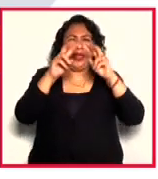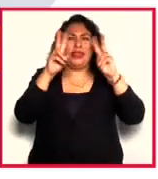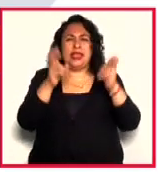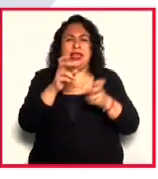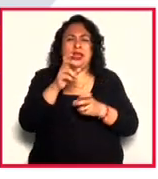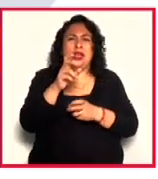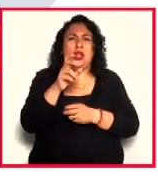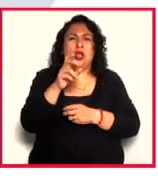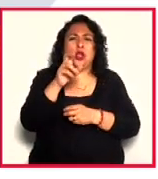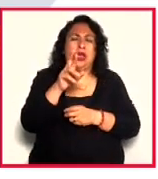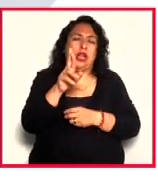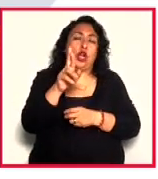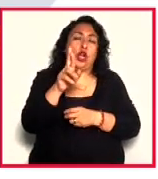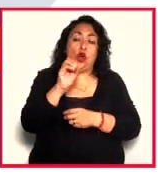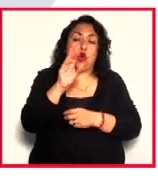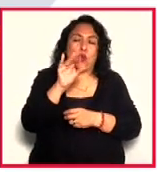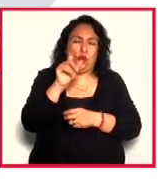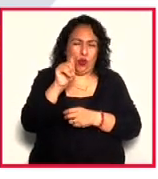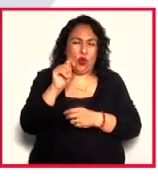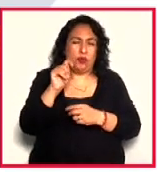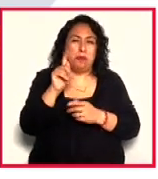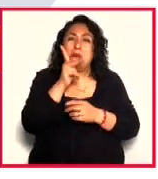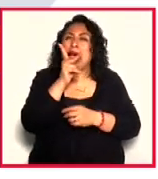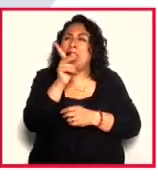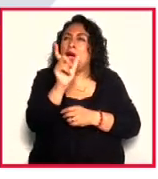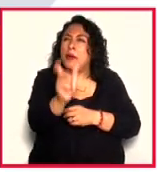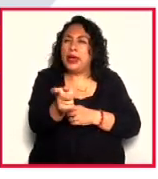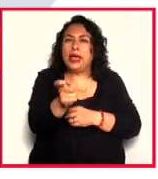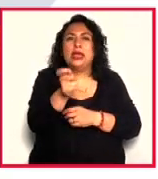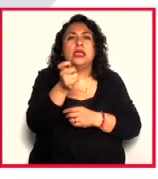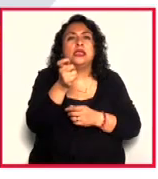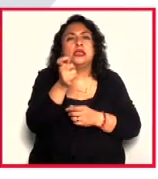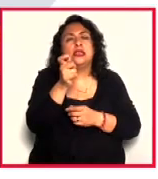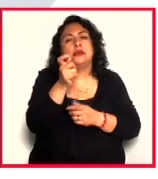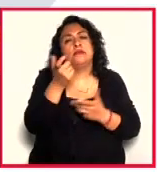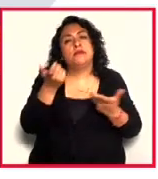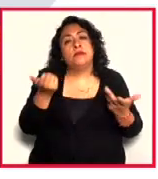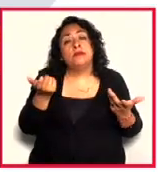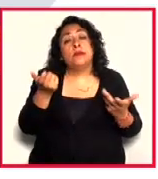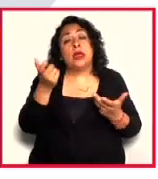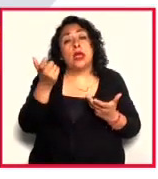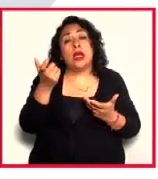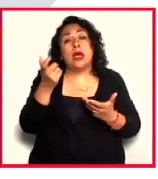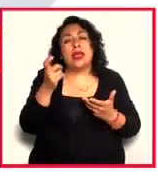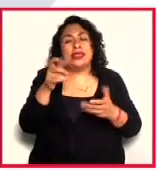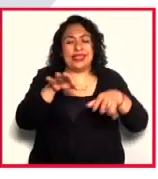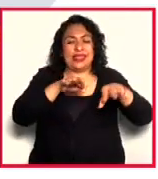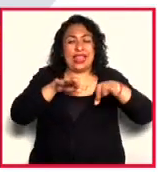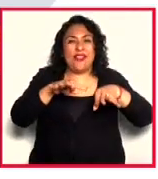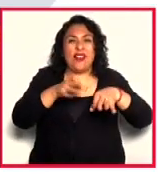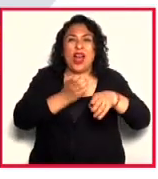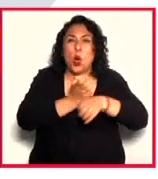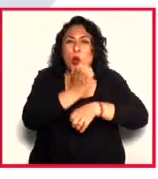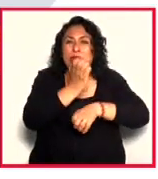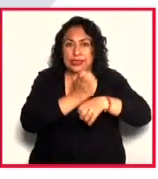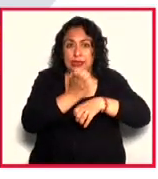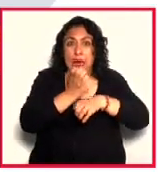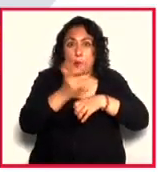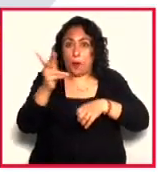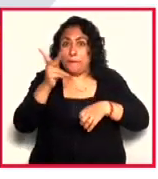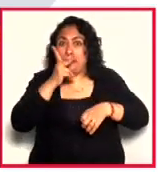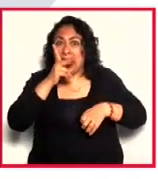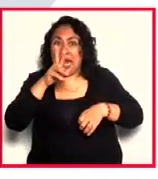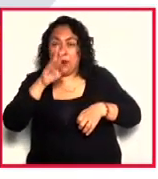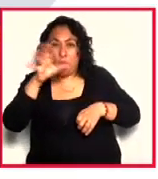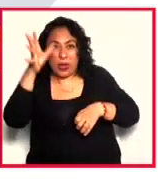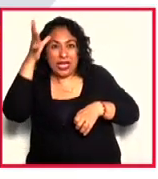palabra robot proviene de un vocablo que significa trabajo esclavo. Entonces, un poco esa es la